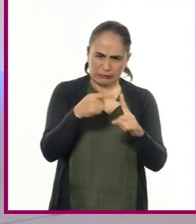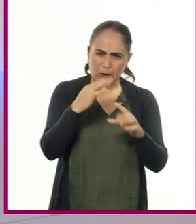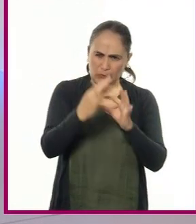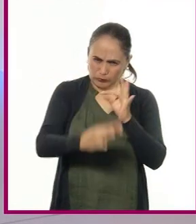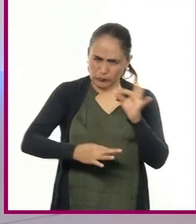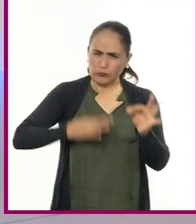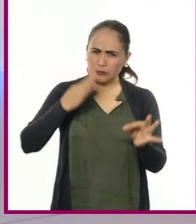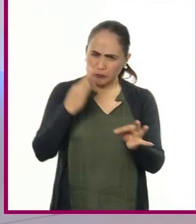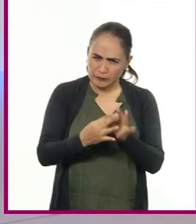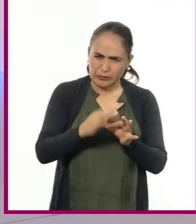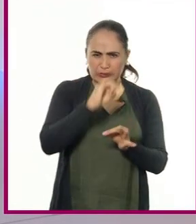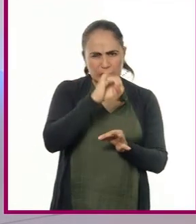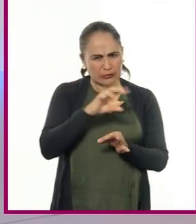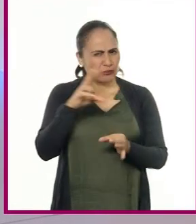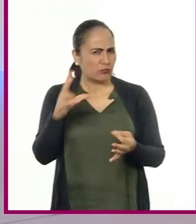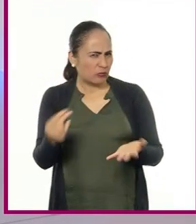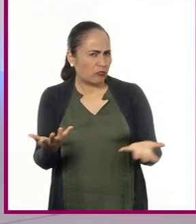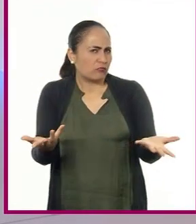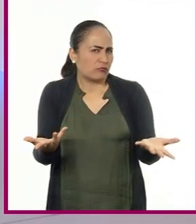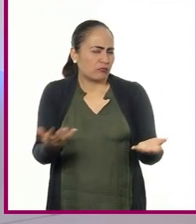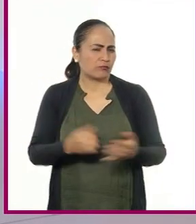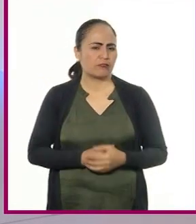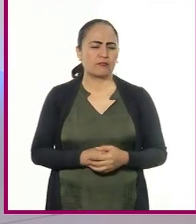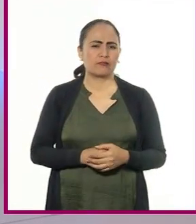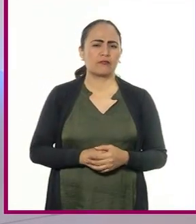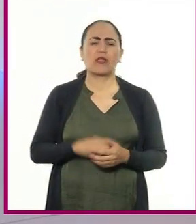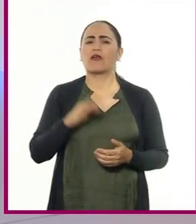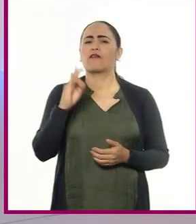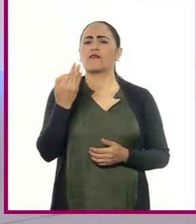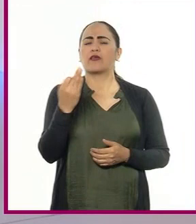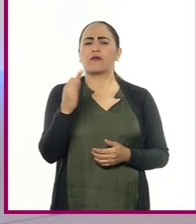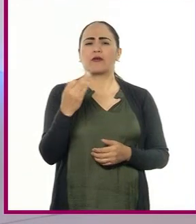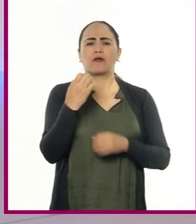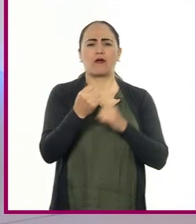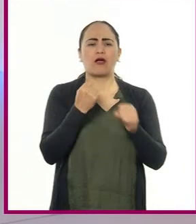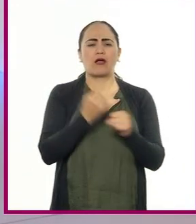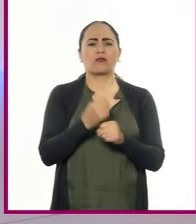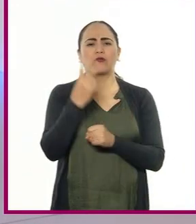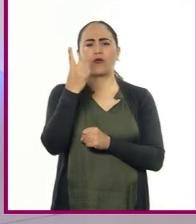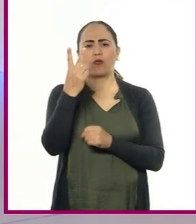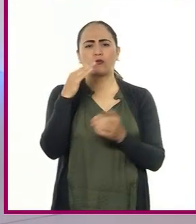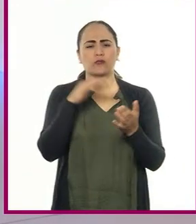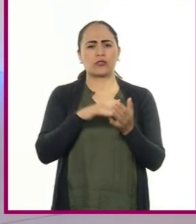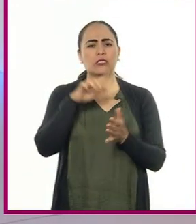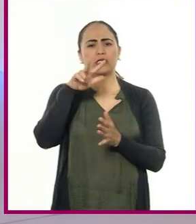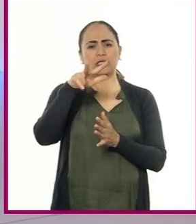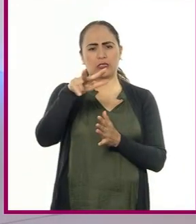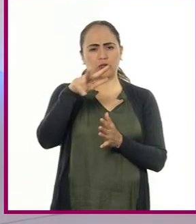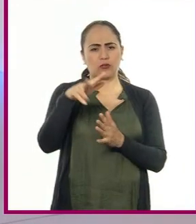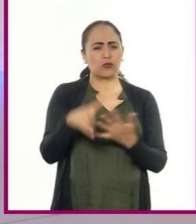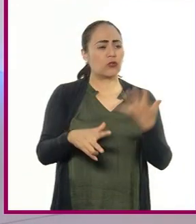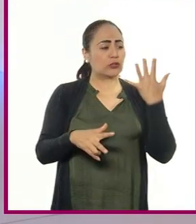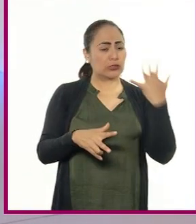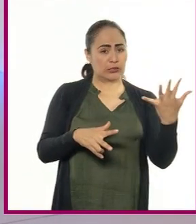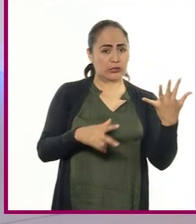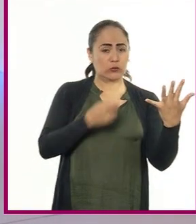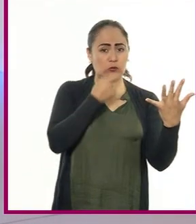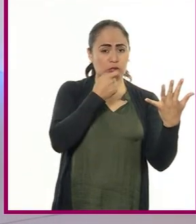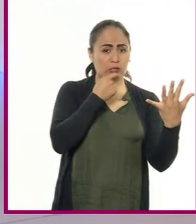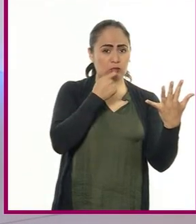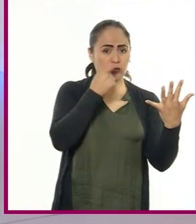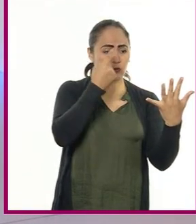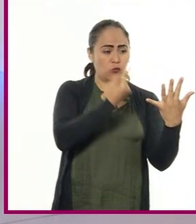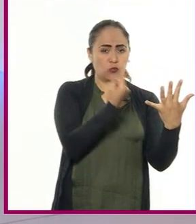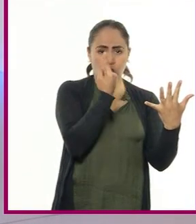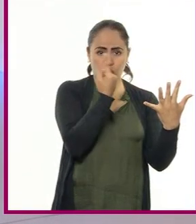Desarrollo Sostenible 4? Para febrero de 2018, 1 de cada 5 niñas,